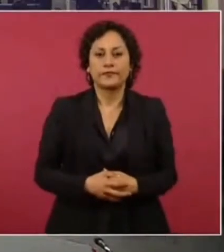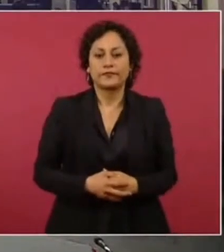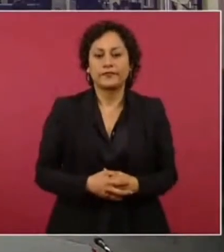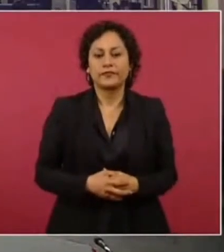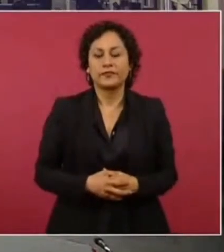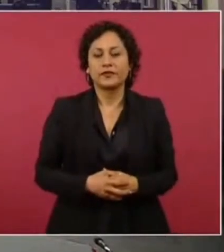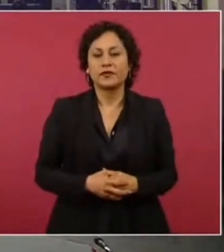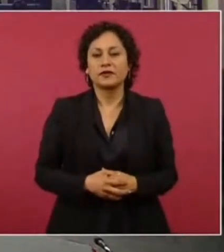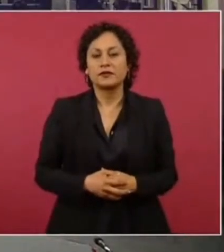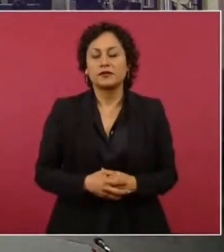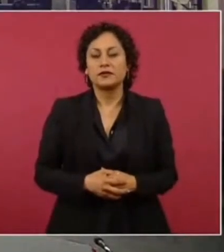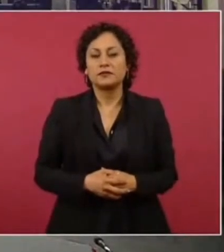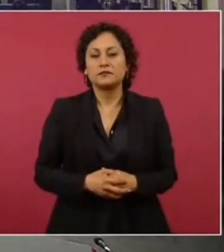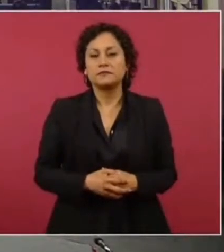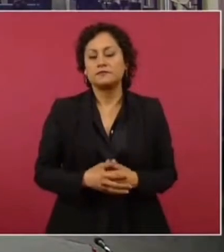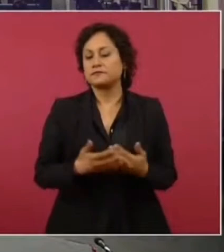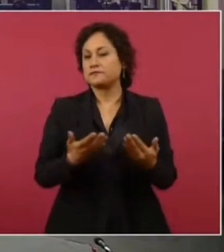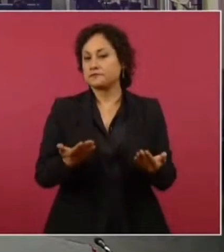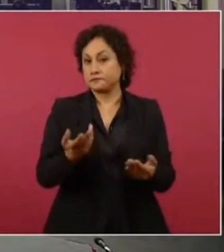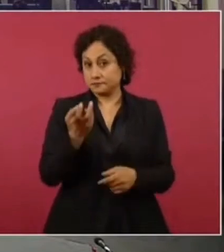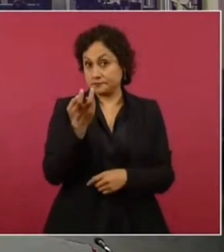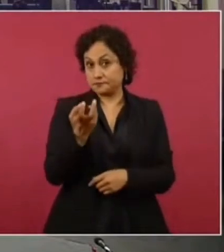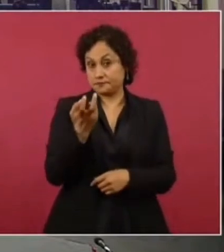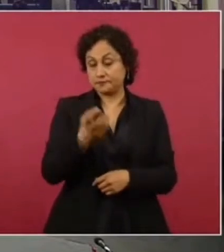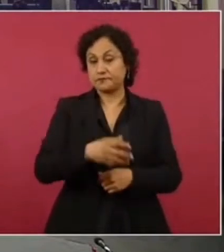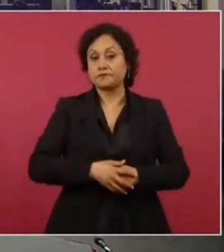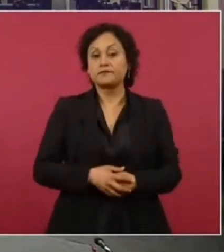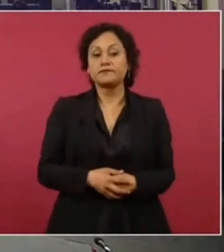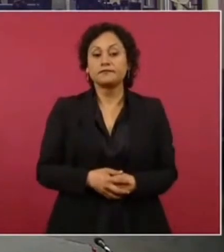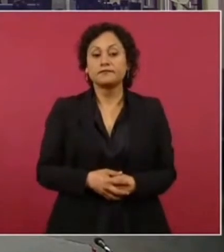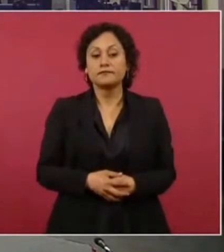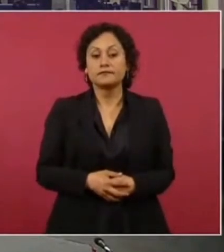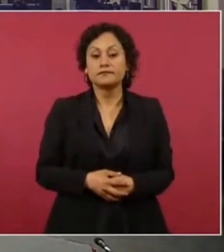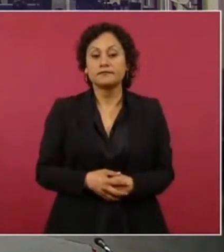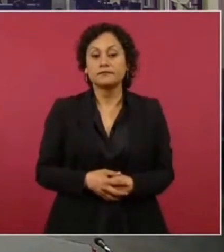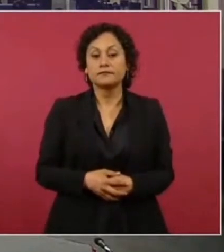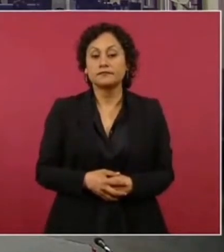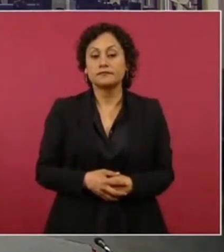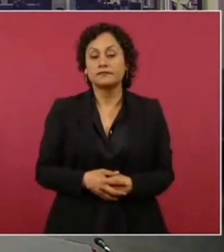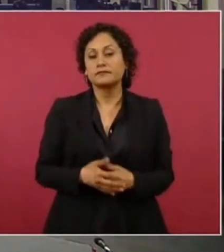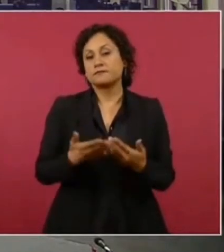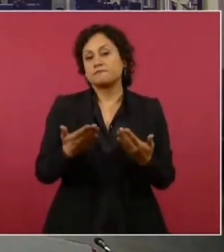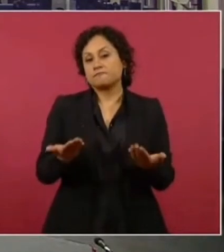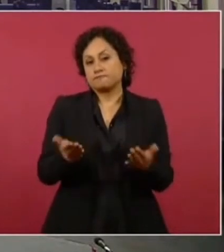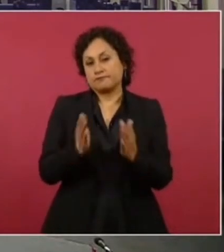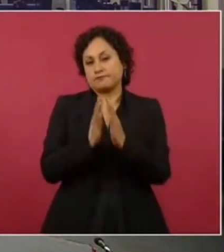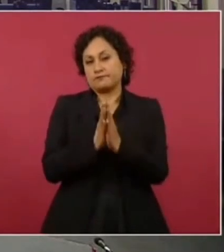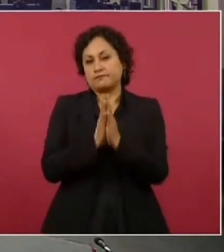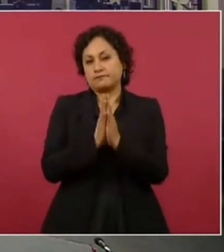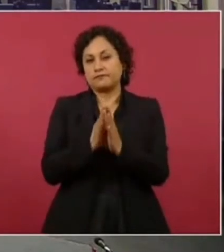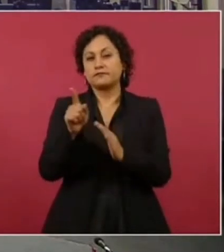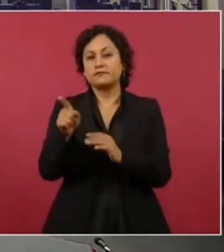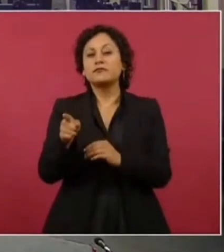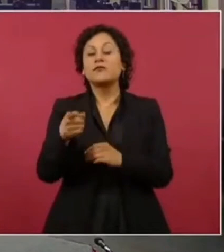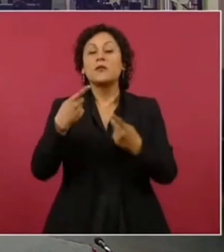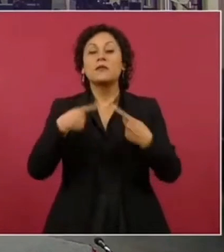Bueno pues es eso este y miren la actitud de decirlo no